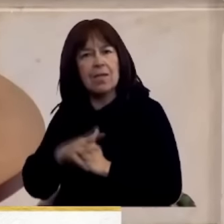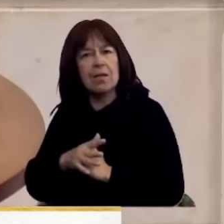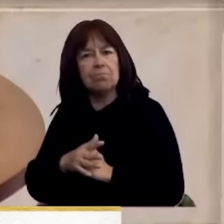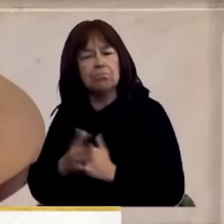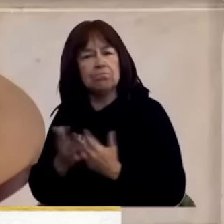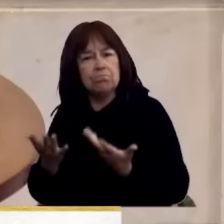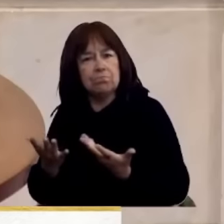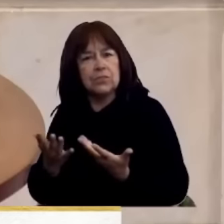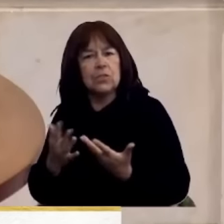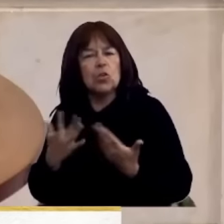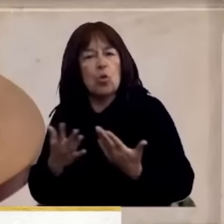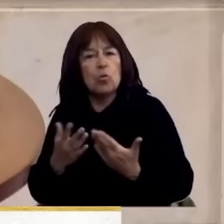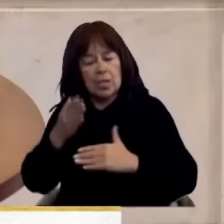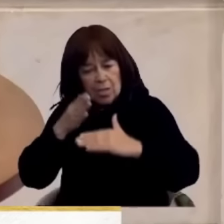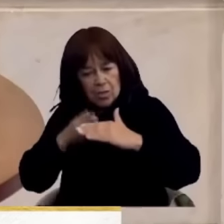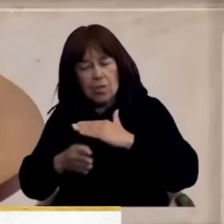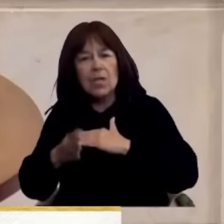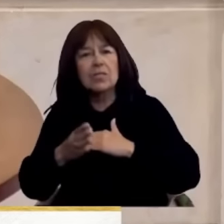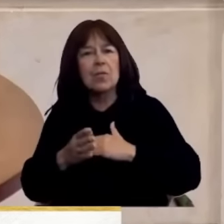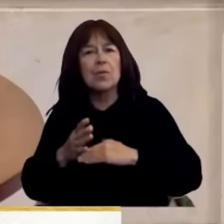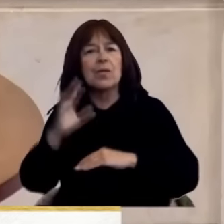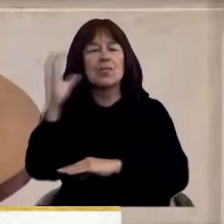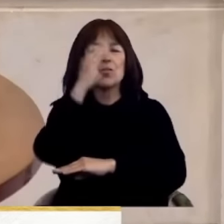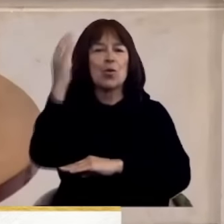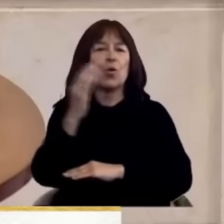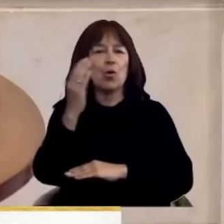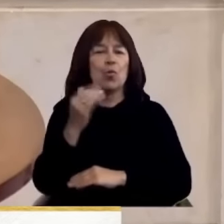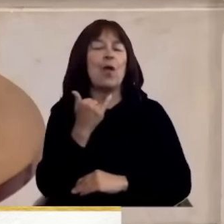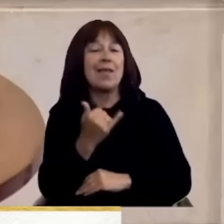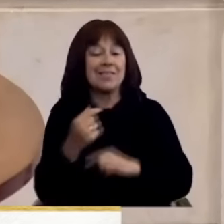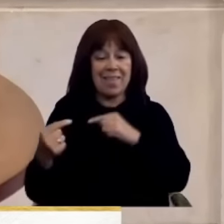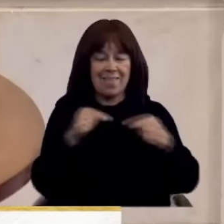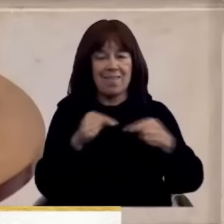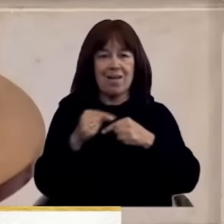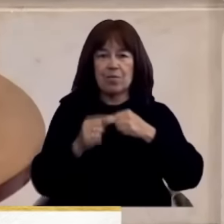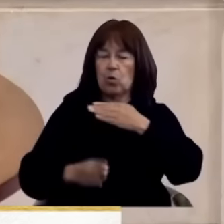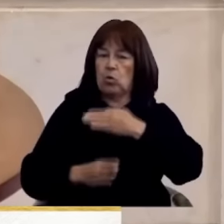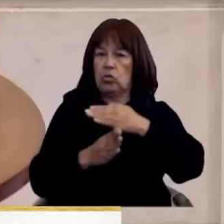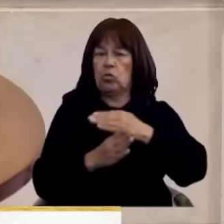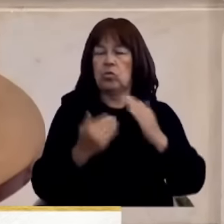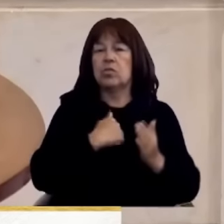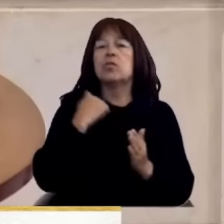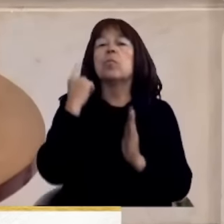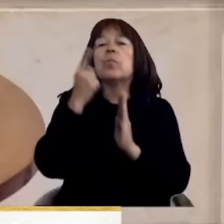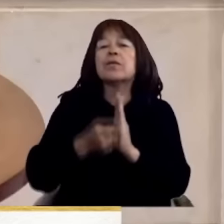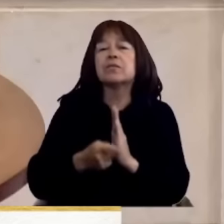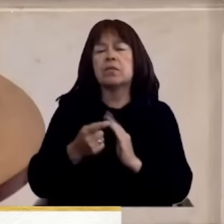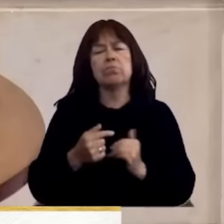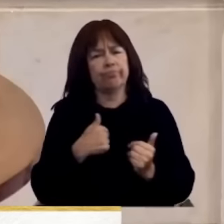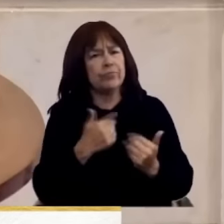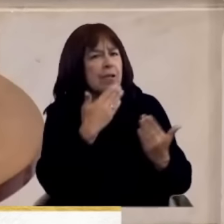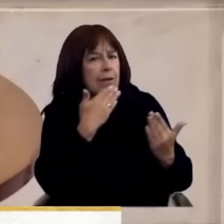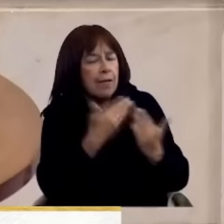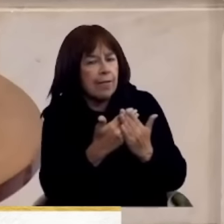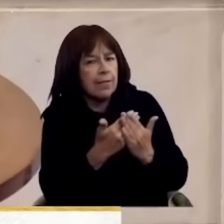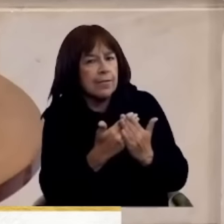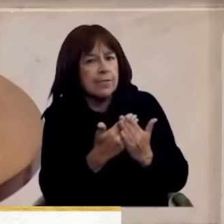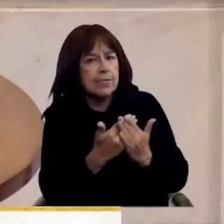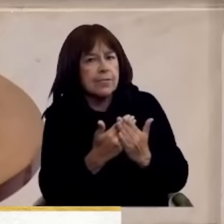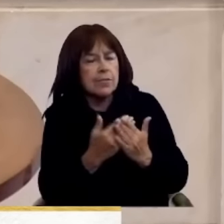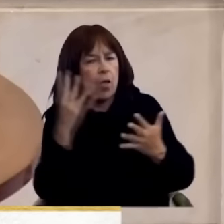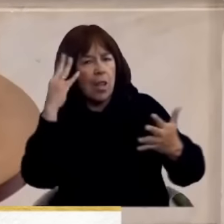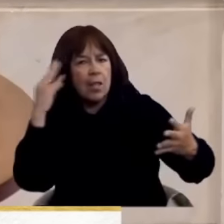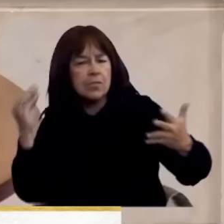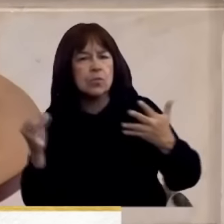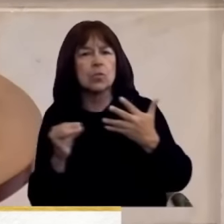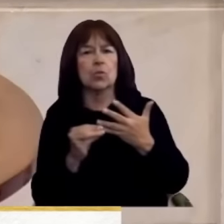misericordia tratando de pasar por Migración Colombia. Entonces, este debate continúa, señor presidente, le agradezco mucho, y las conclusiones